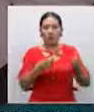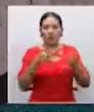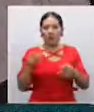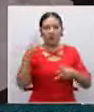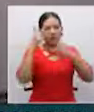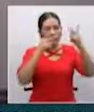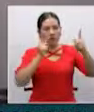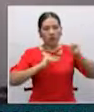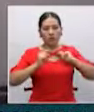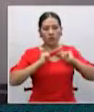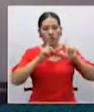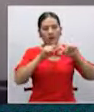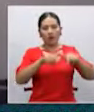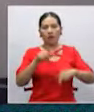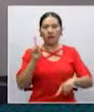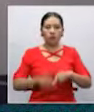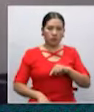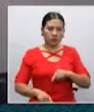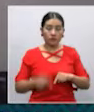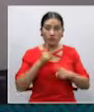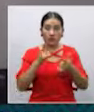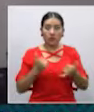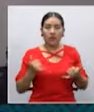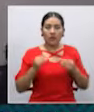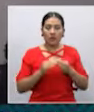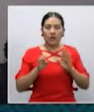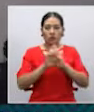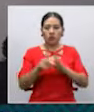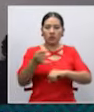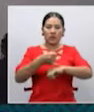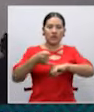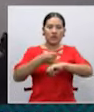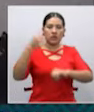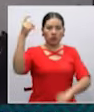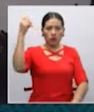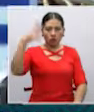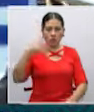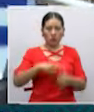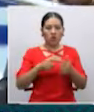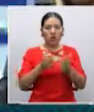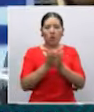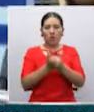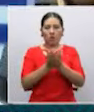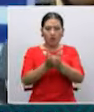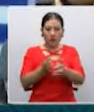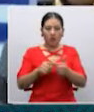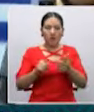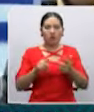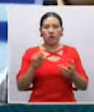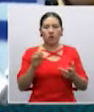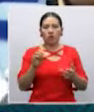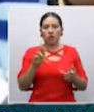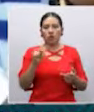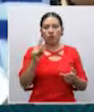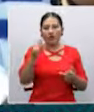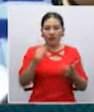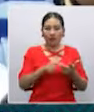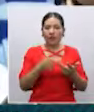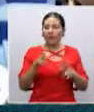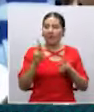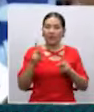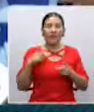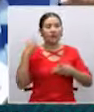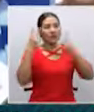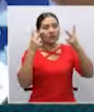Ponchos Rojos. Es el caso de destinos como la Isla del Sol, Copacabana, Sorata, son destinos al que los turistas ya no